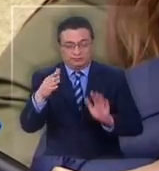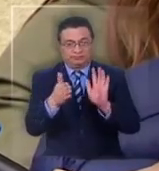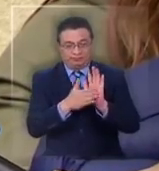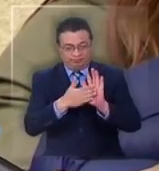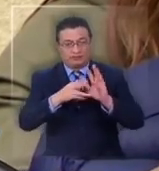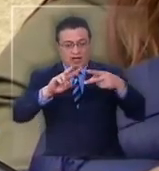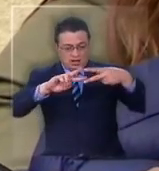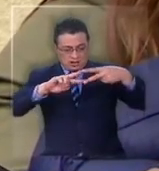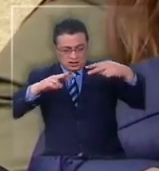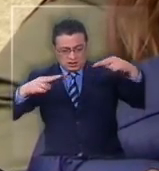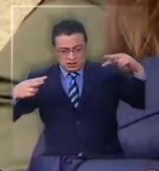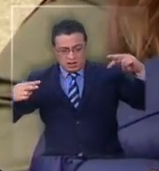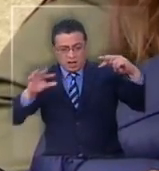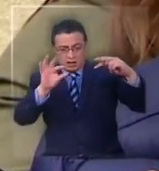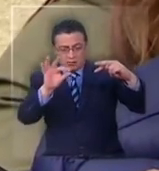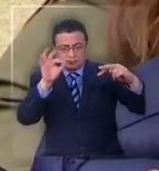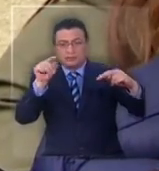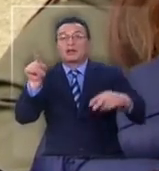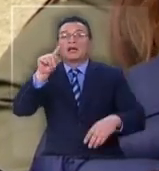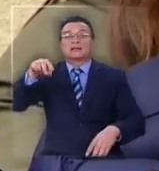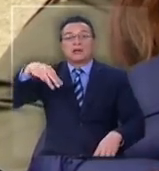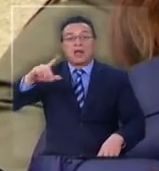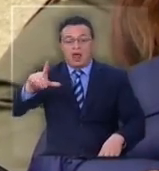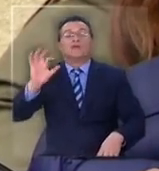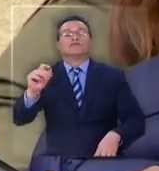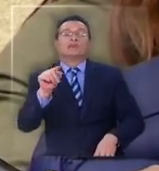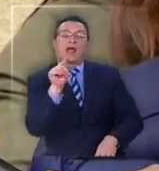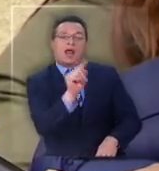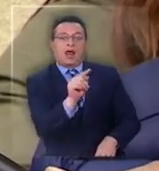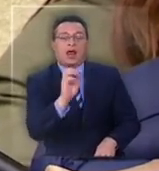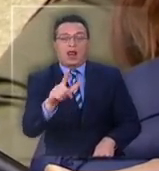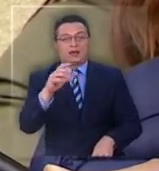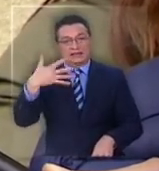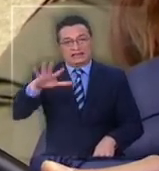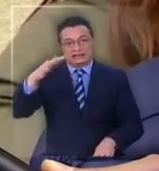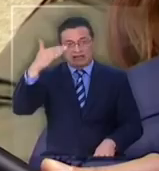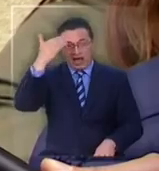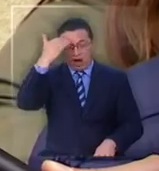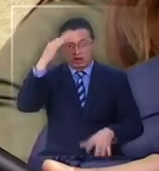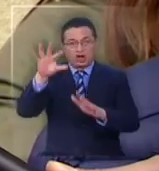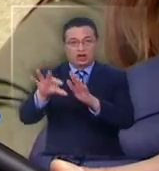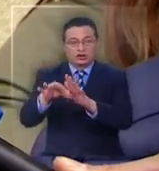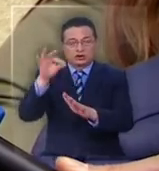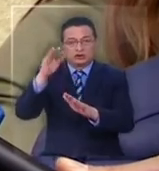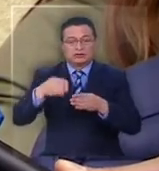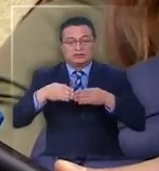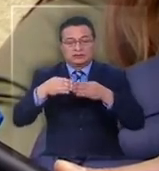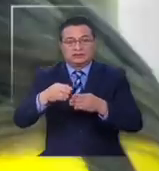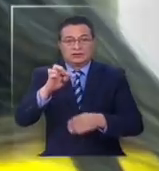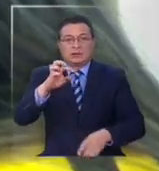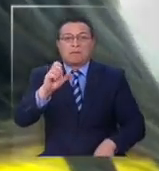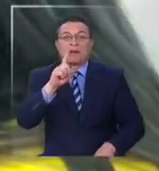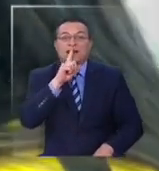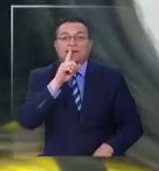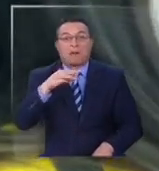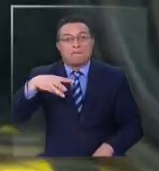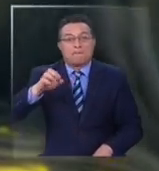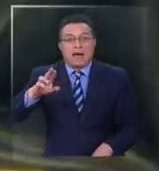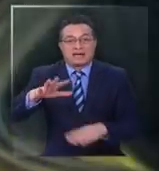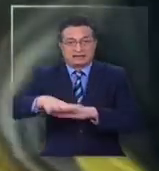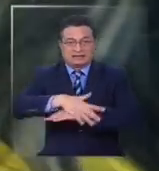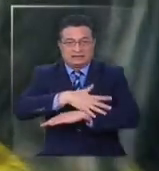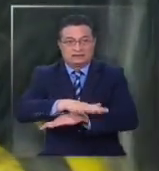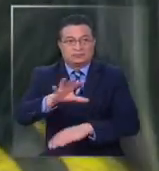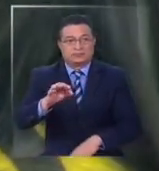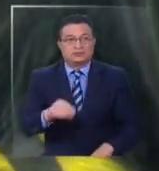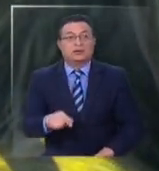genéticamente establecido por parte del Servicio Médico Legal, el torso que se encontró el 15 de agosto en el muelle Prat, en el mar. El interés